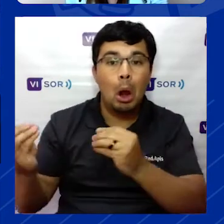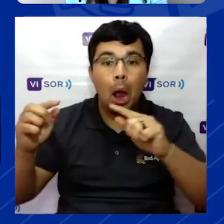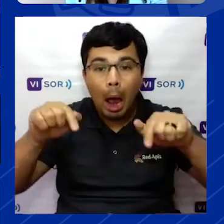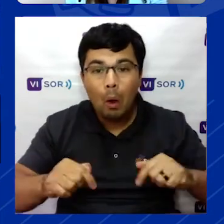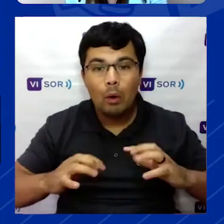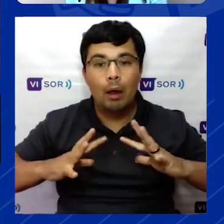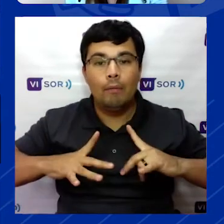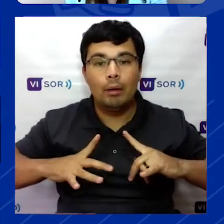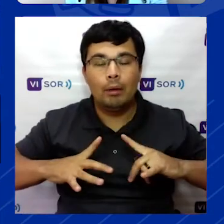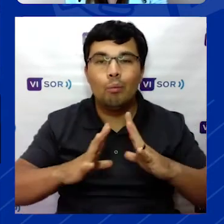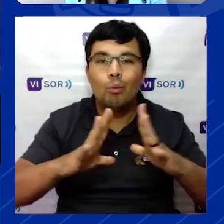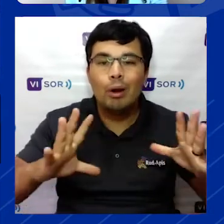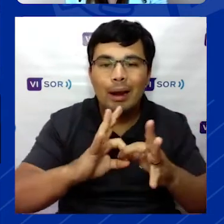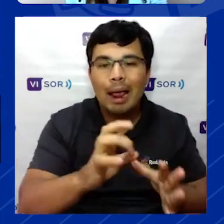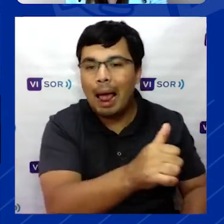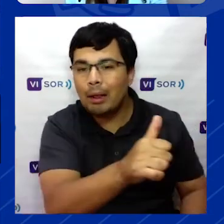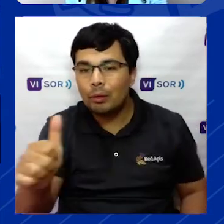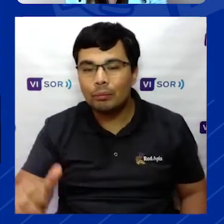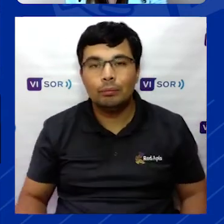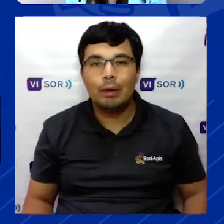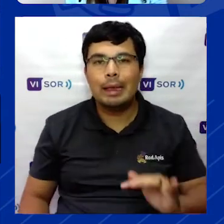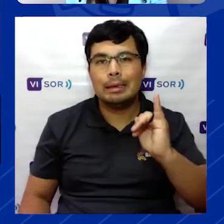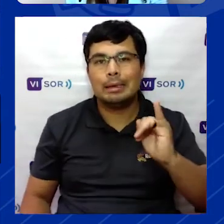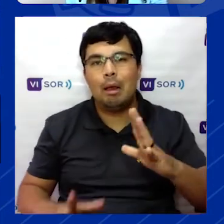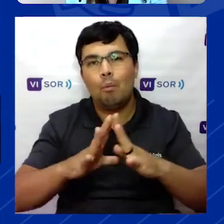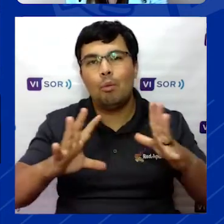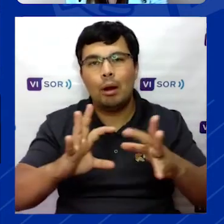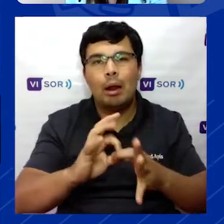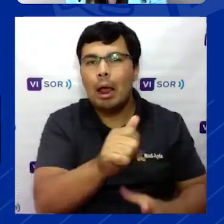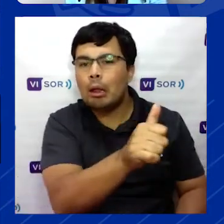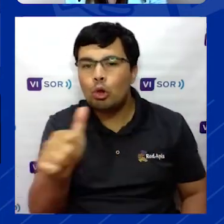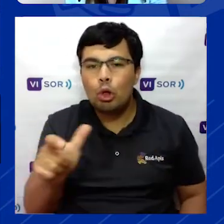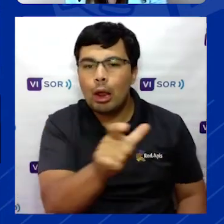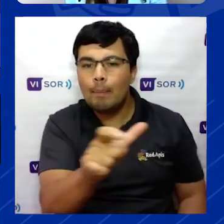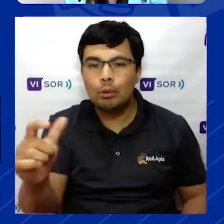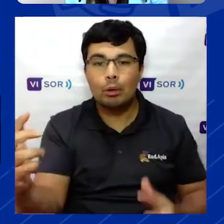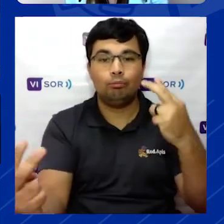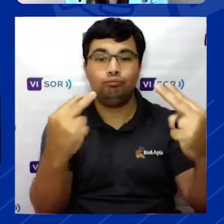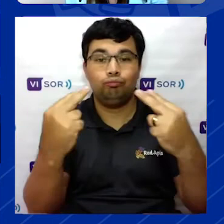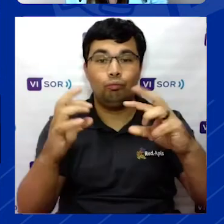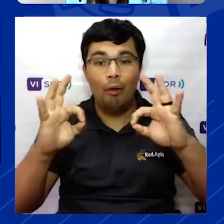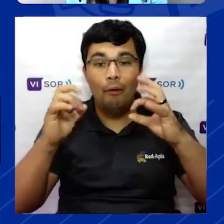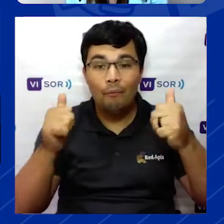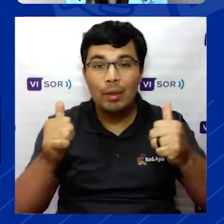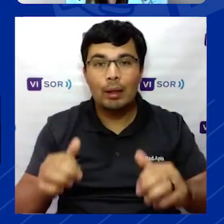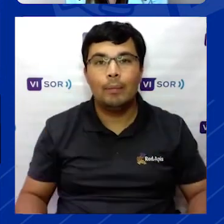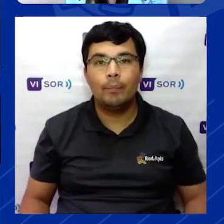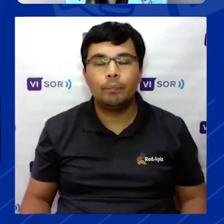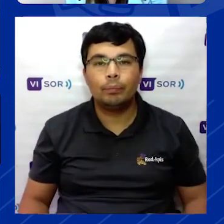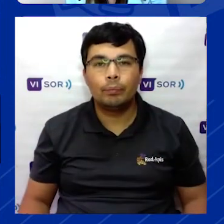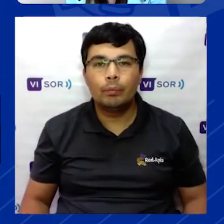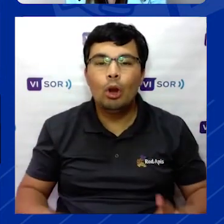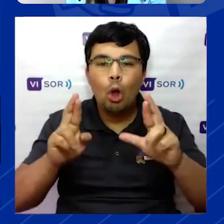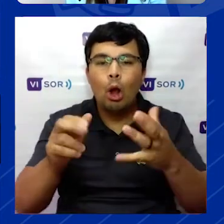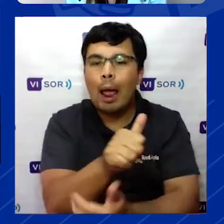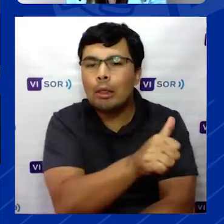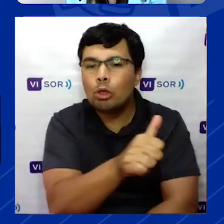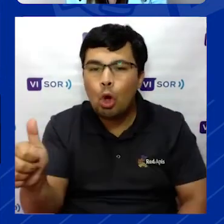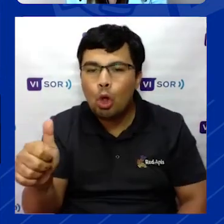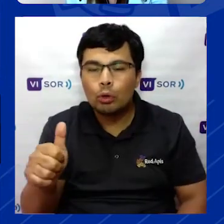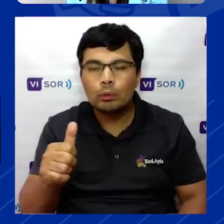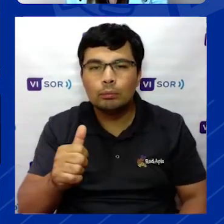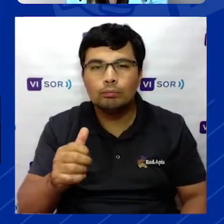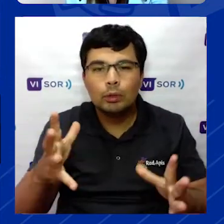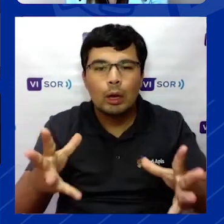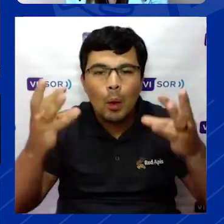todos. Sí, así que muchas gracias también a todos los espectadores, a todas las personas que nos vieron, porque claro, ojalá todos se hayan quedado con